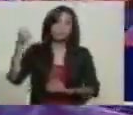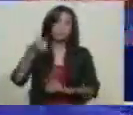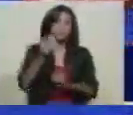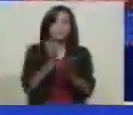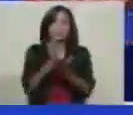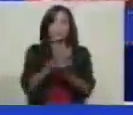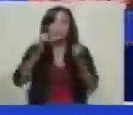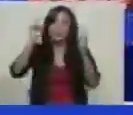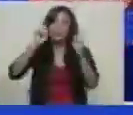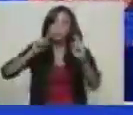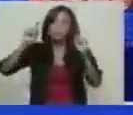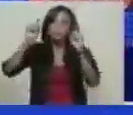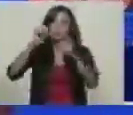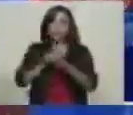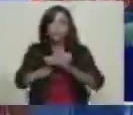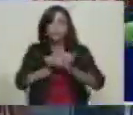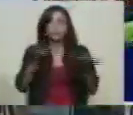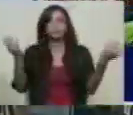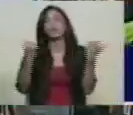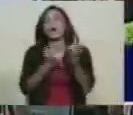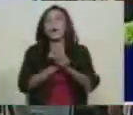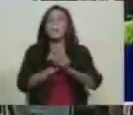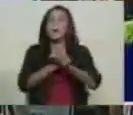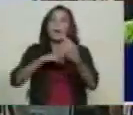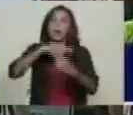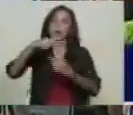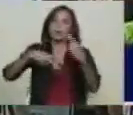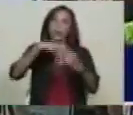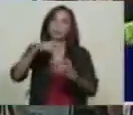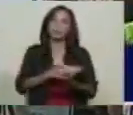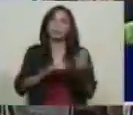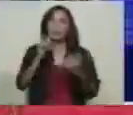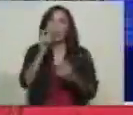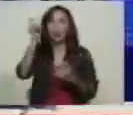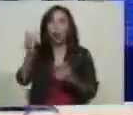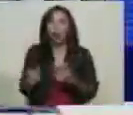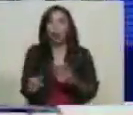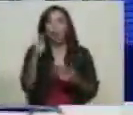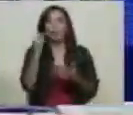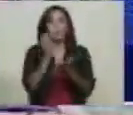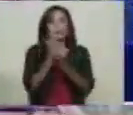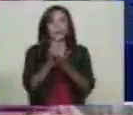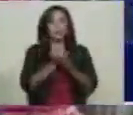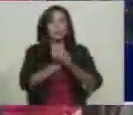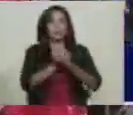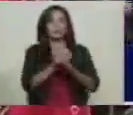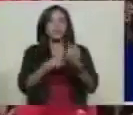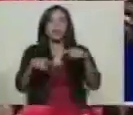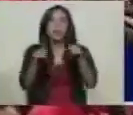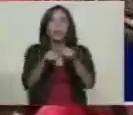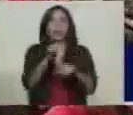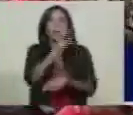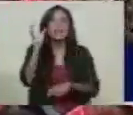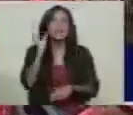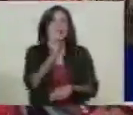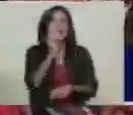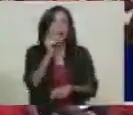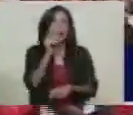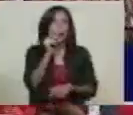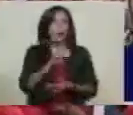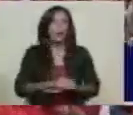lucha de la entrega revolucionaria. Esa misma entrega que dio el Che Guevara fue la que se